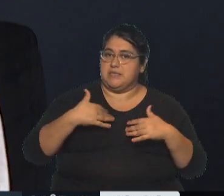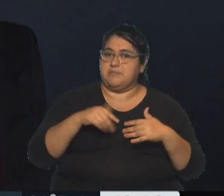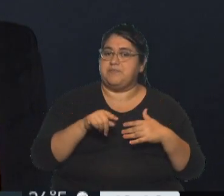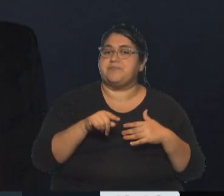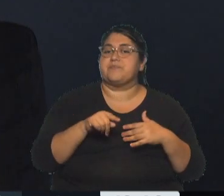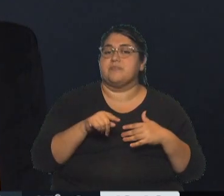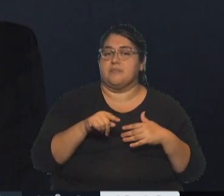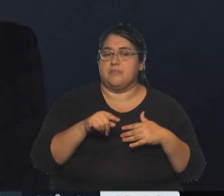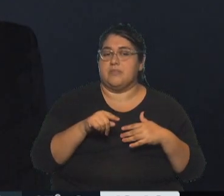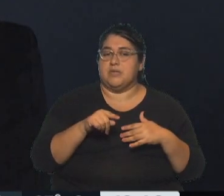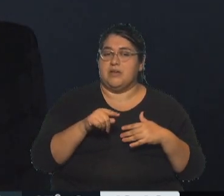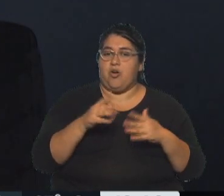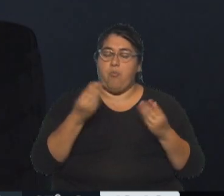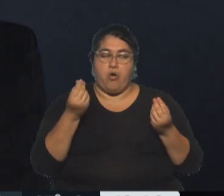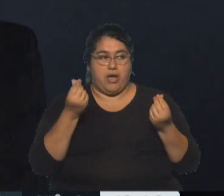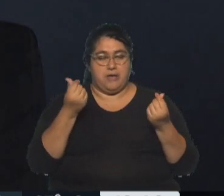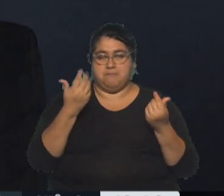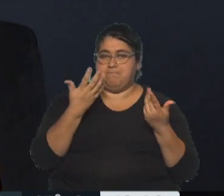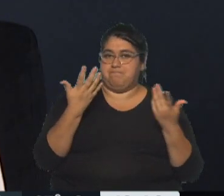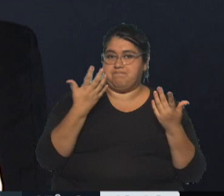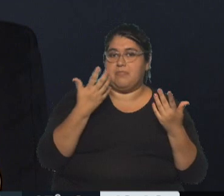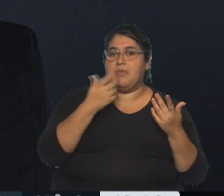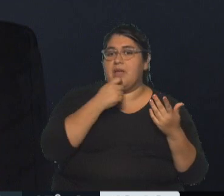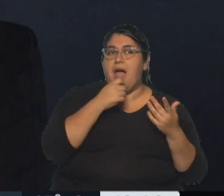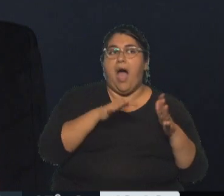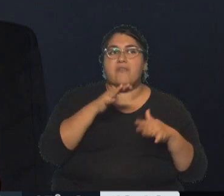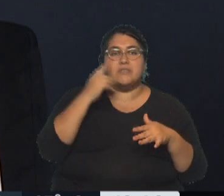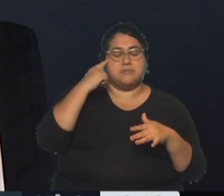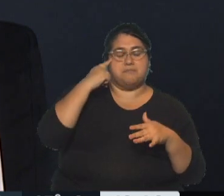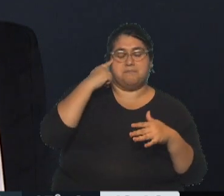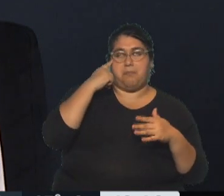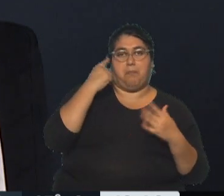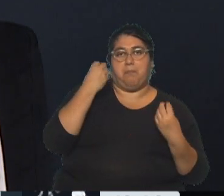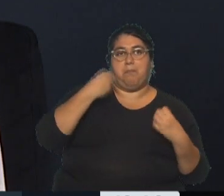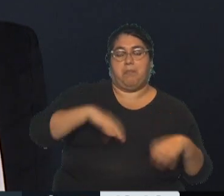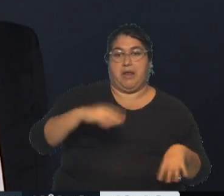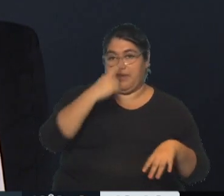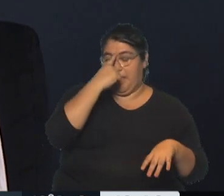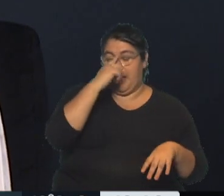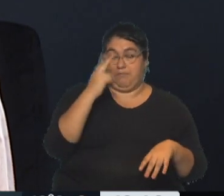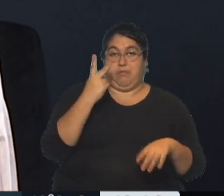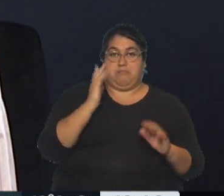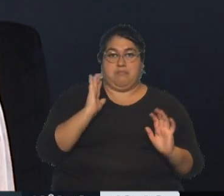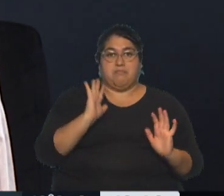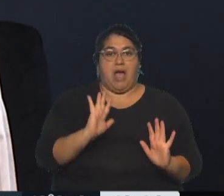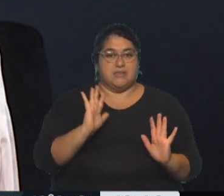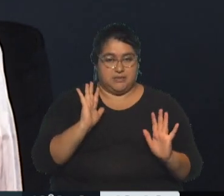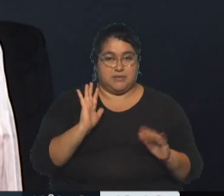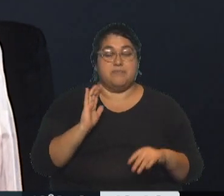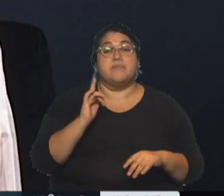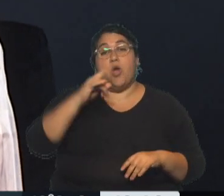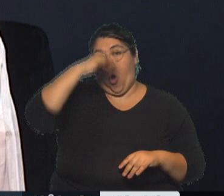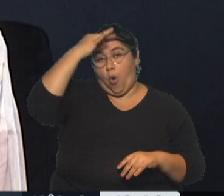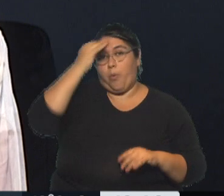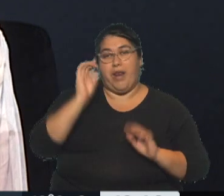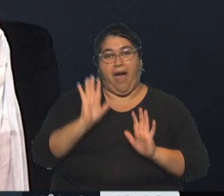está cercano el que uno pierda la razón en muchos momentos. Y la obra habla de